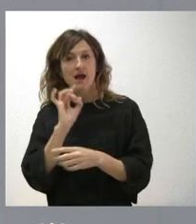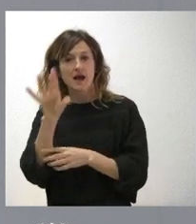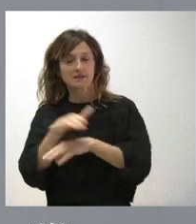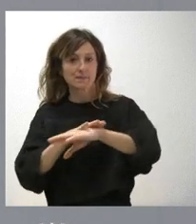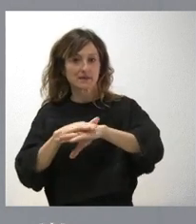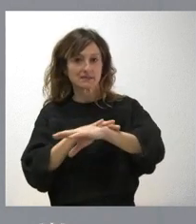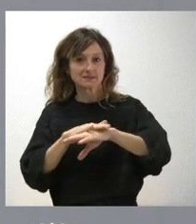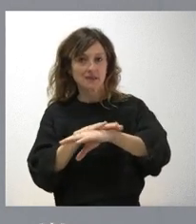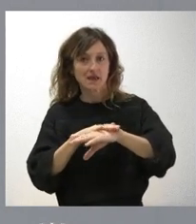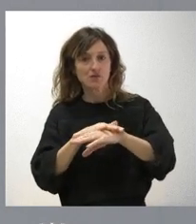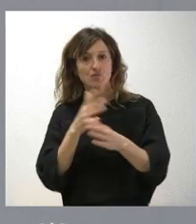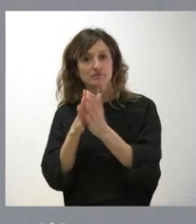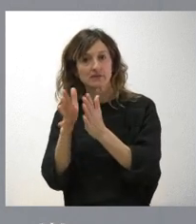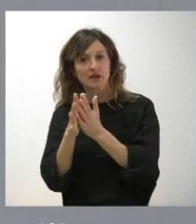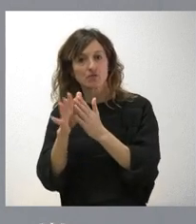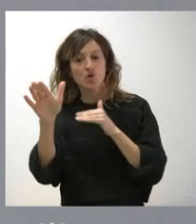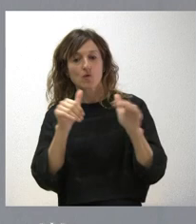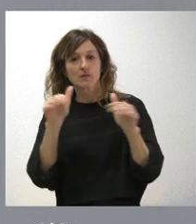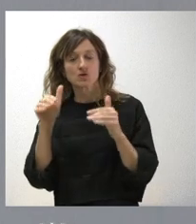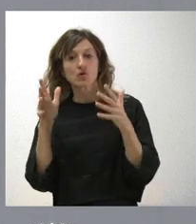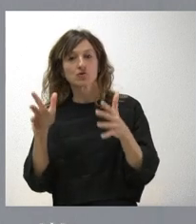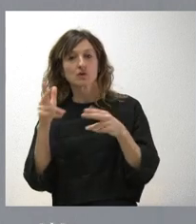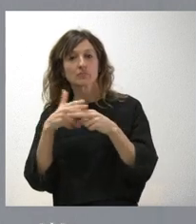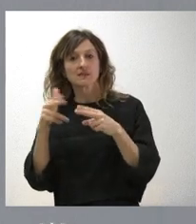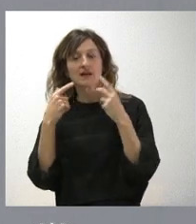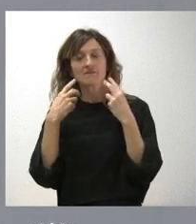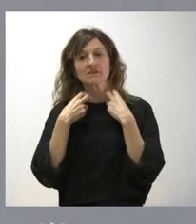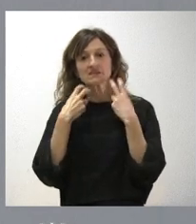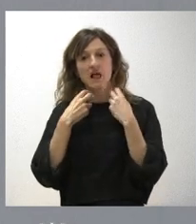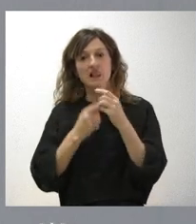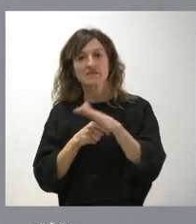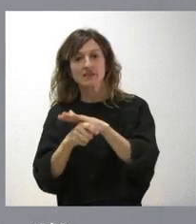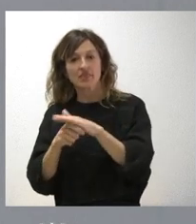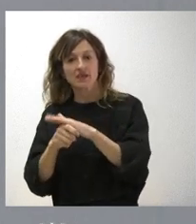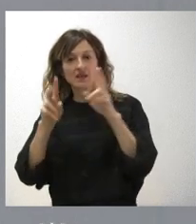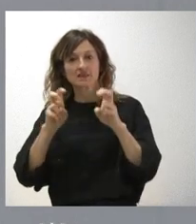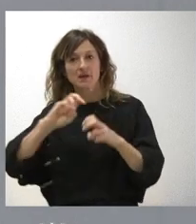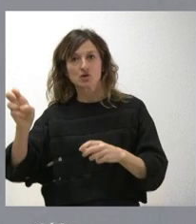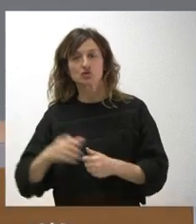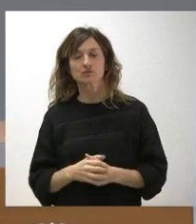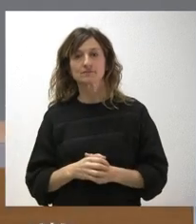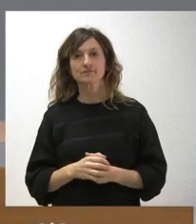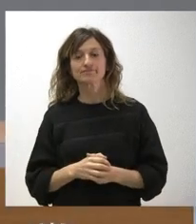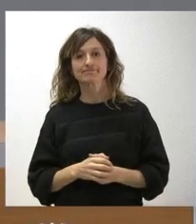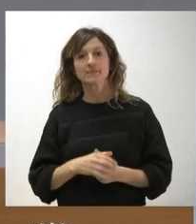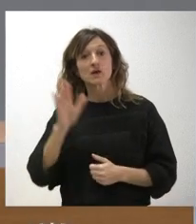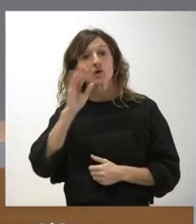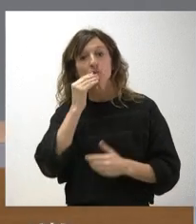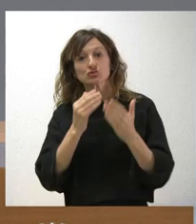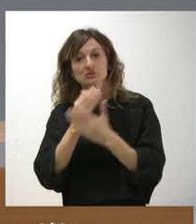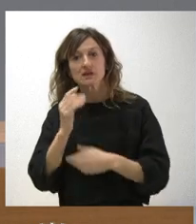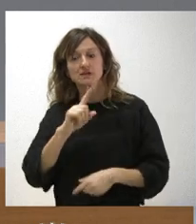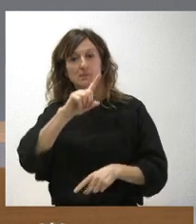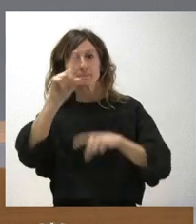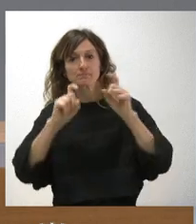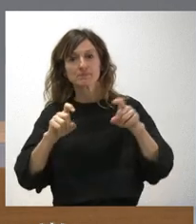ministerio pidiendo la convocatoria del Consejo de política fiscal y financiera para ese asunto y para otros qué tal Buenos días tiene varias cuestiones la primera si